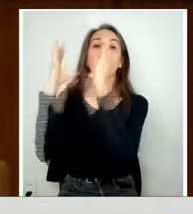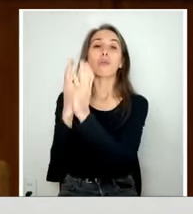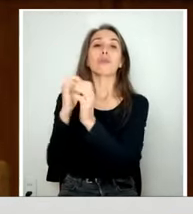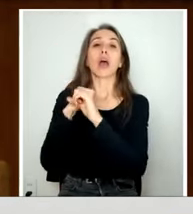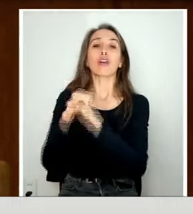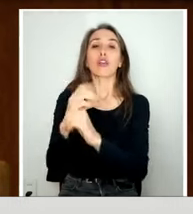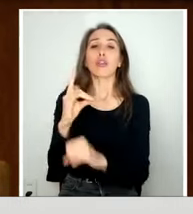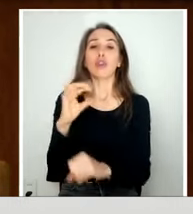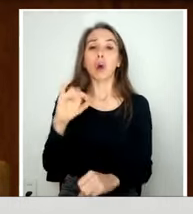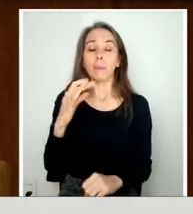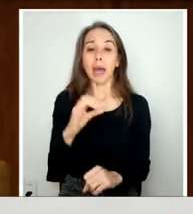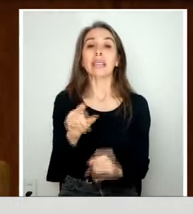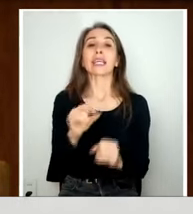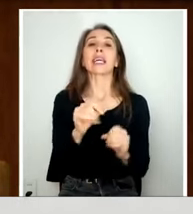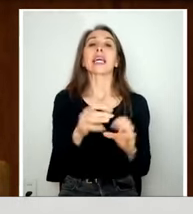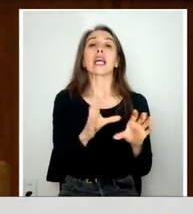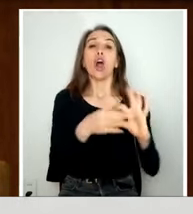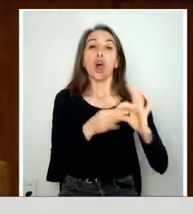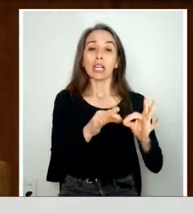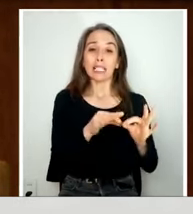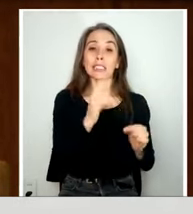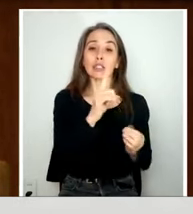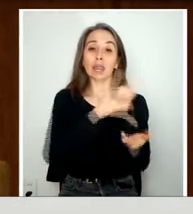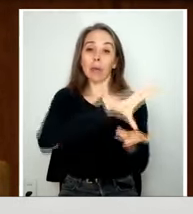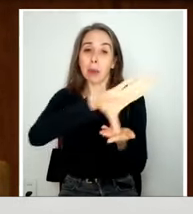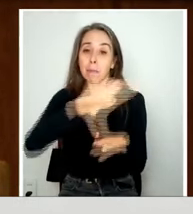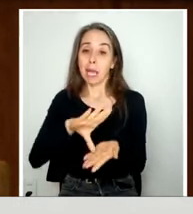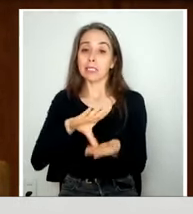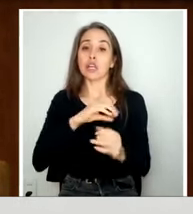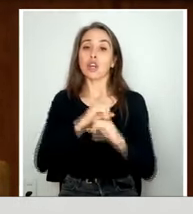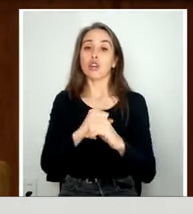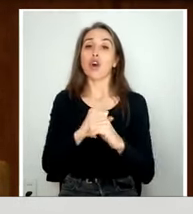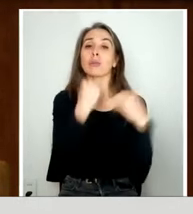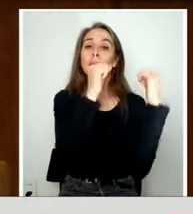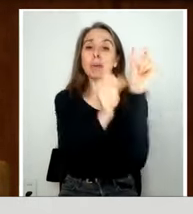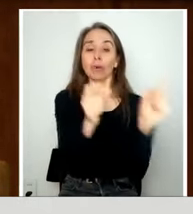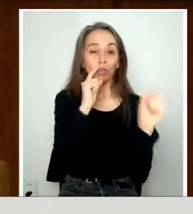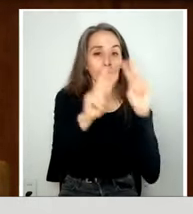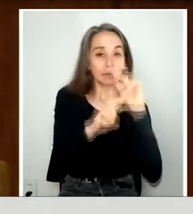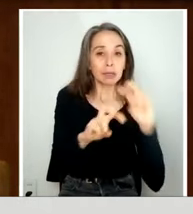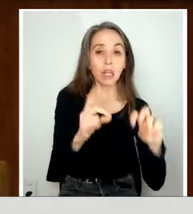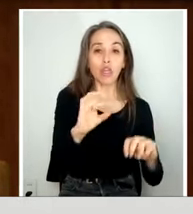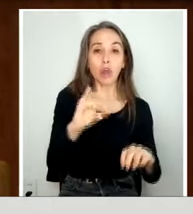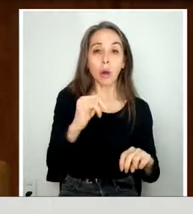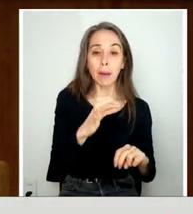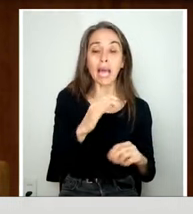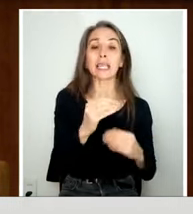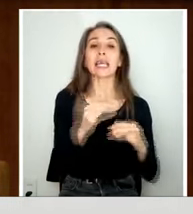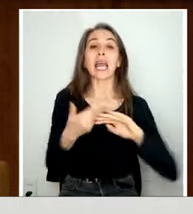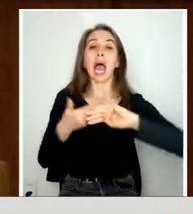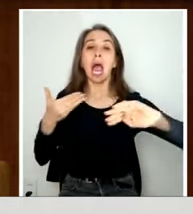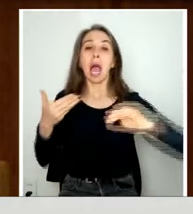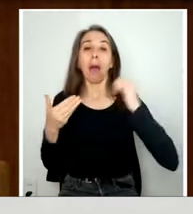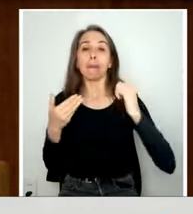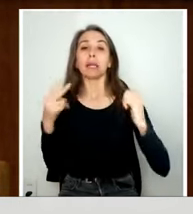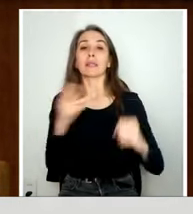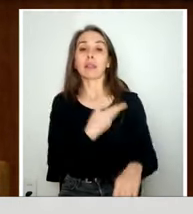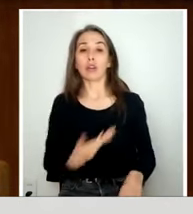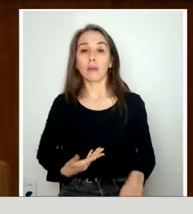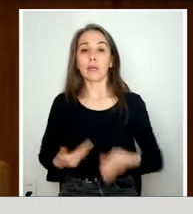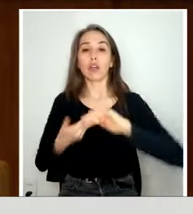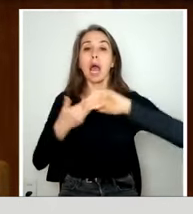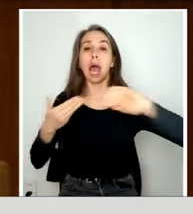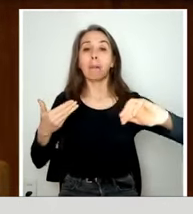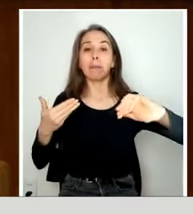antidopaje deben ser independientes en sus actividades y decisiones operativas de gobiernos y entidades deportivas de diversa naturaleza